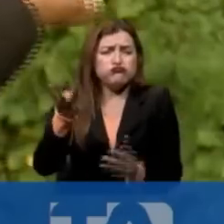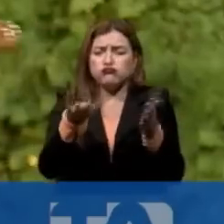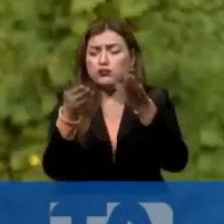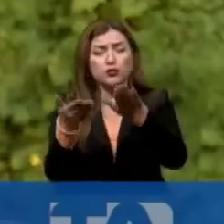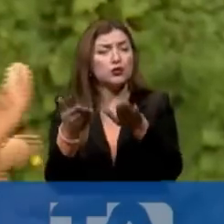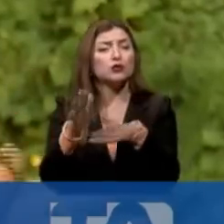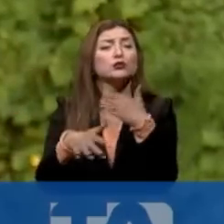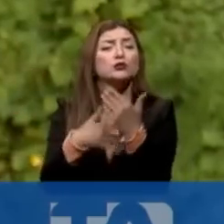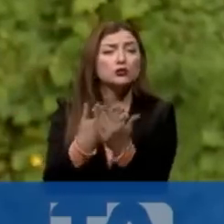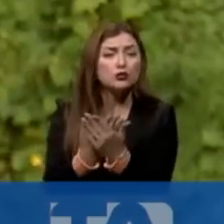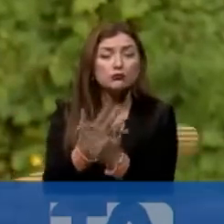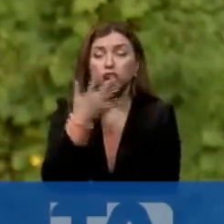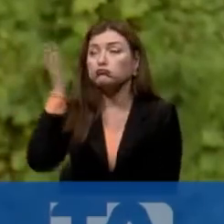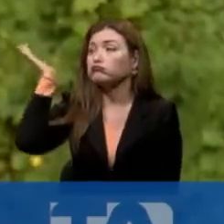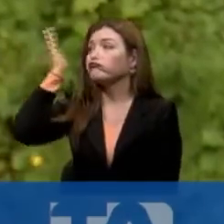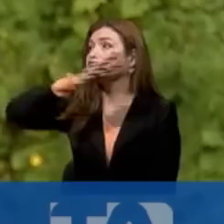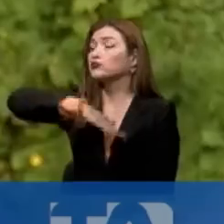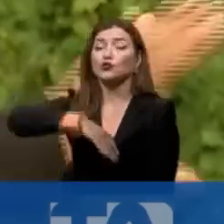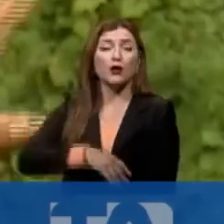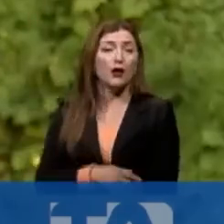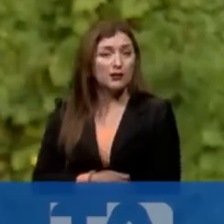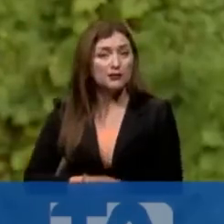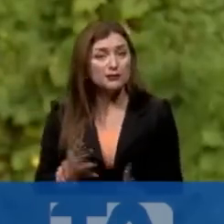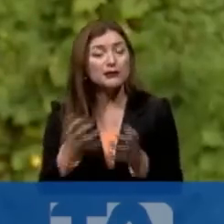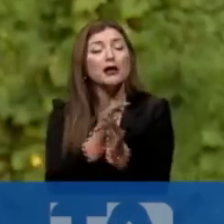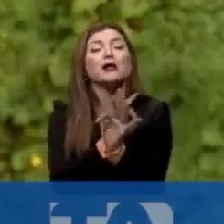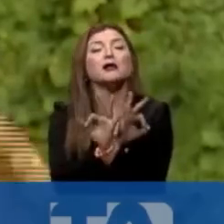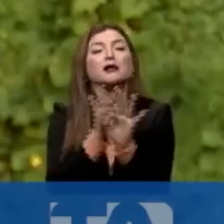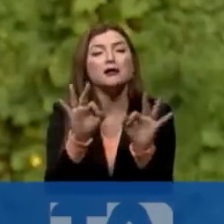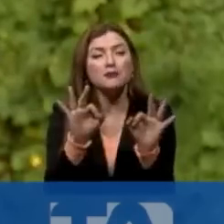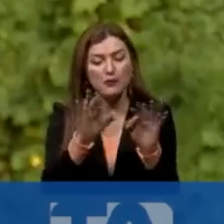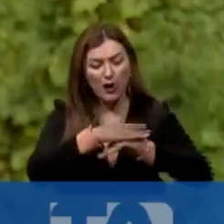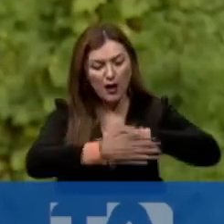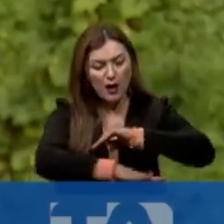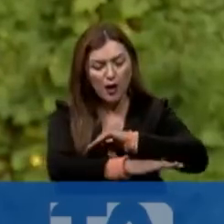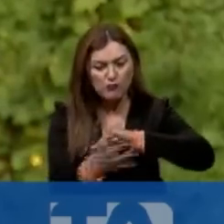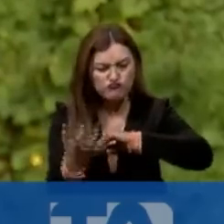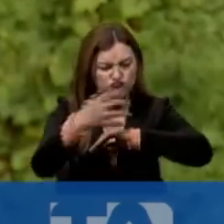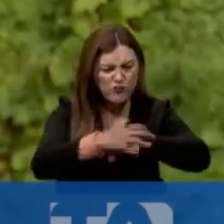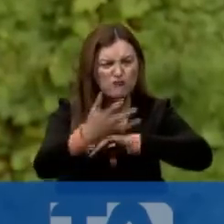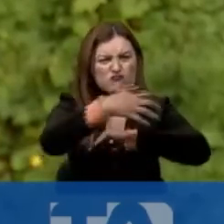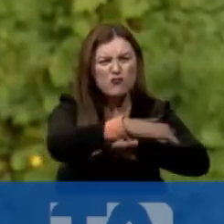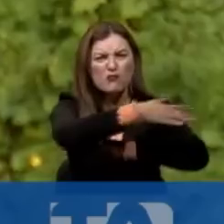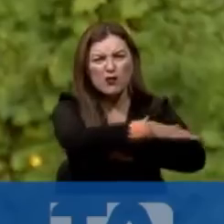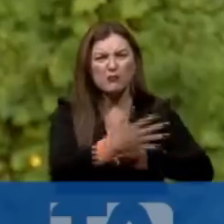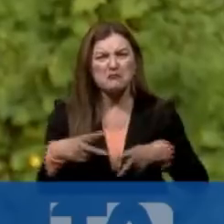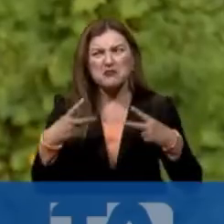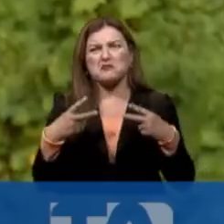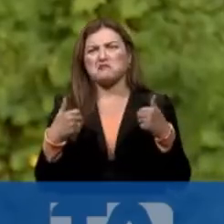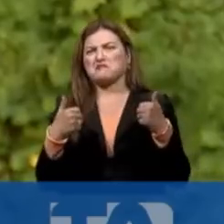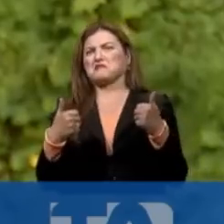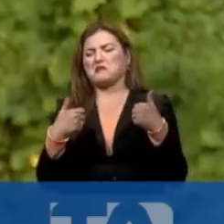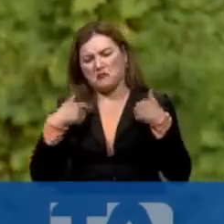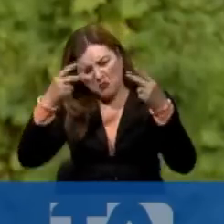todo y es una hediondez. Quisiera que limpien, rellenen, hagan algo la quebrada, porque no podemos vivir así.